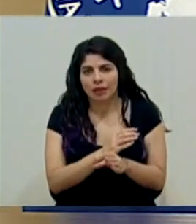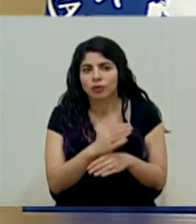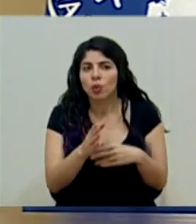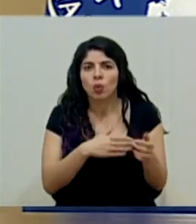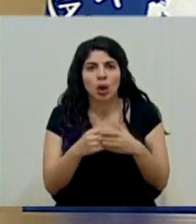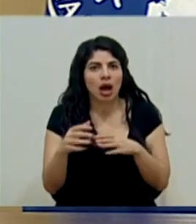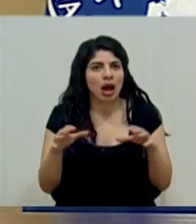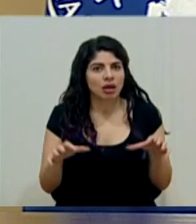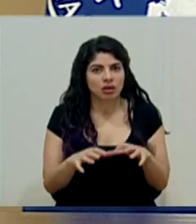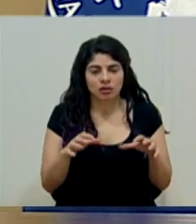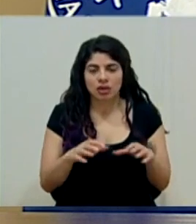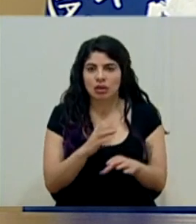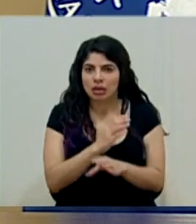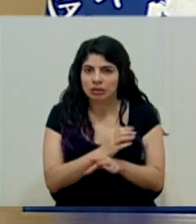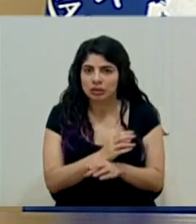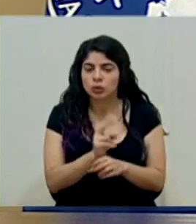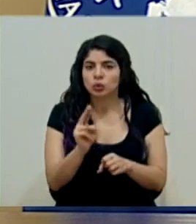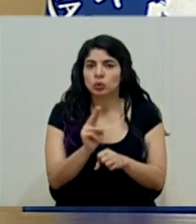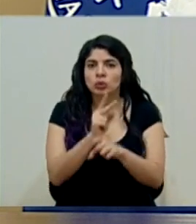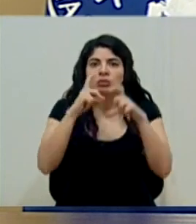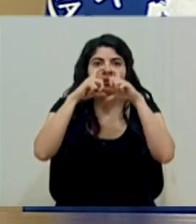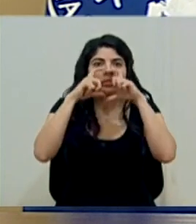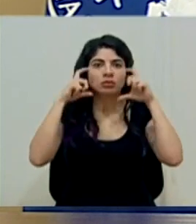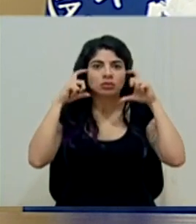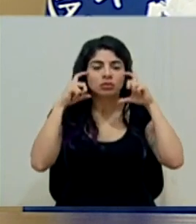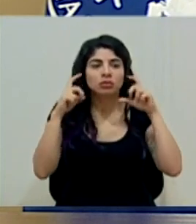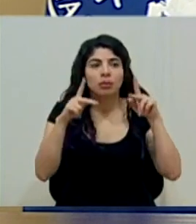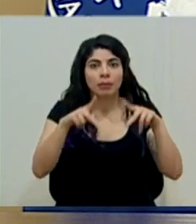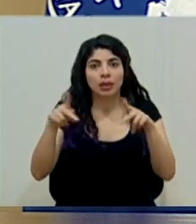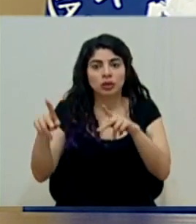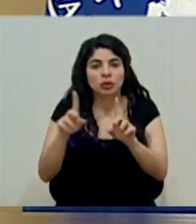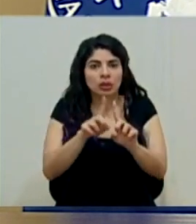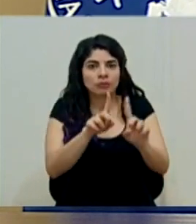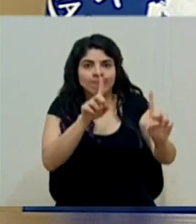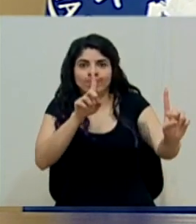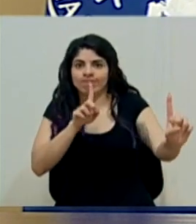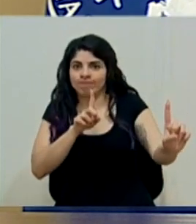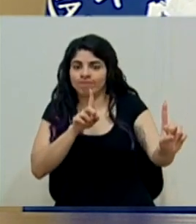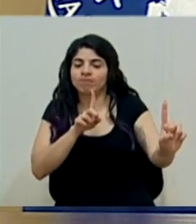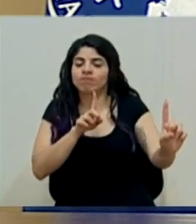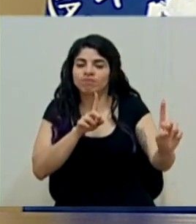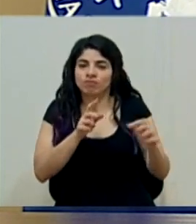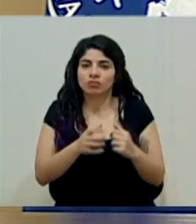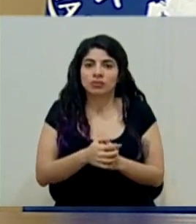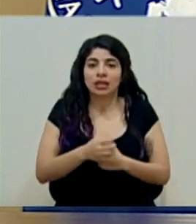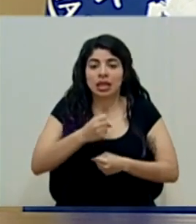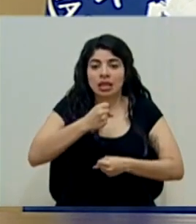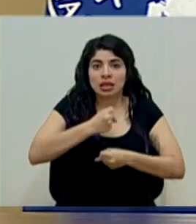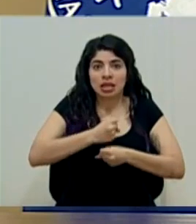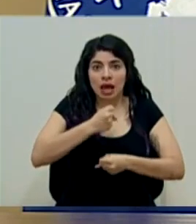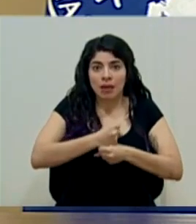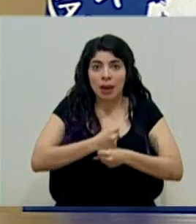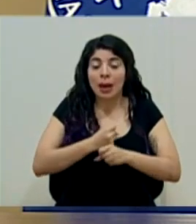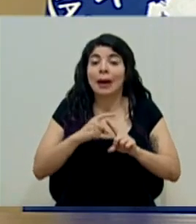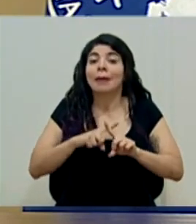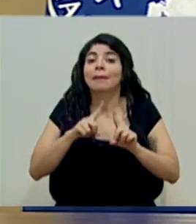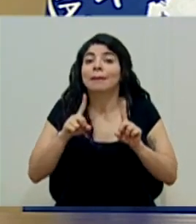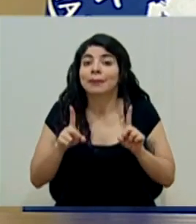las actividades, el uso de la mascarilla, el distanciamiento, el trabajar,